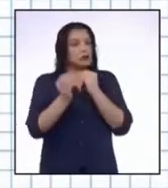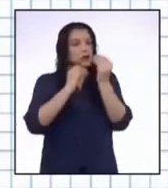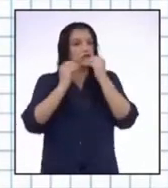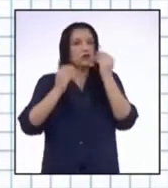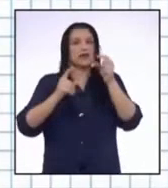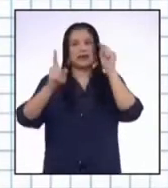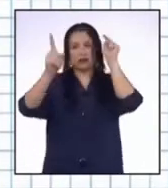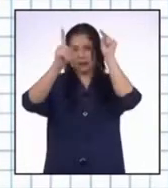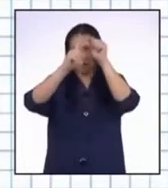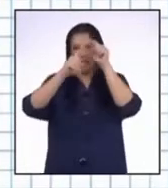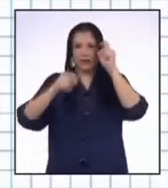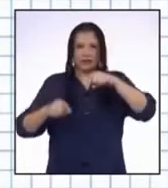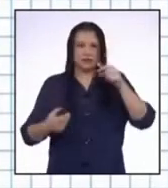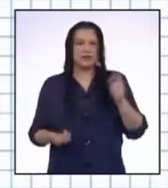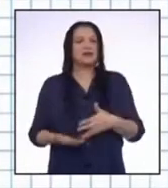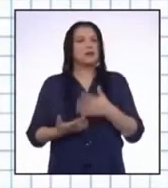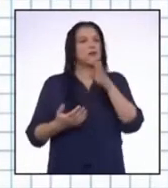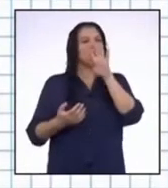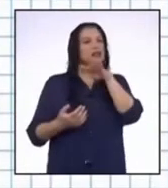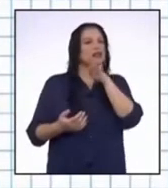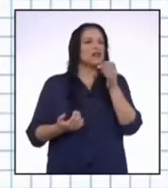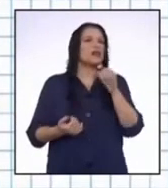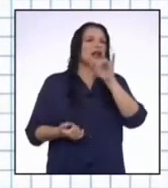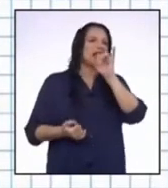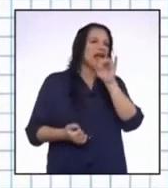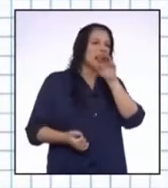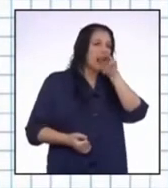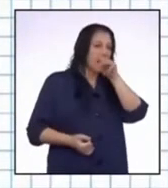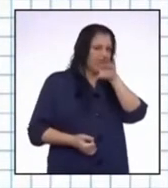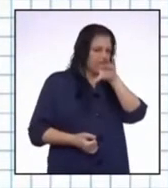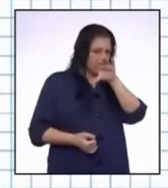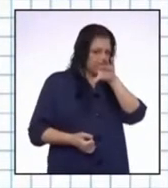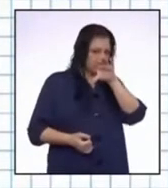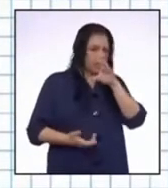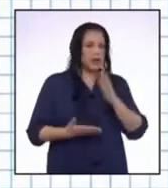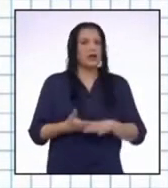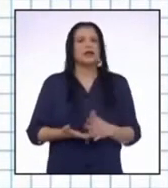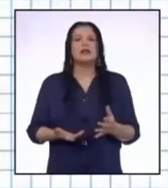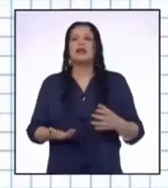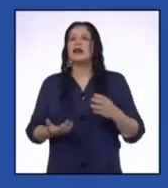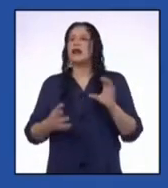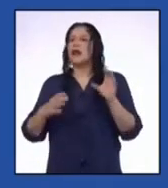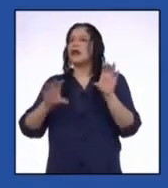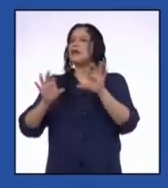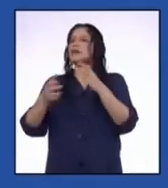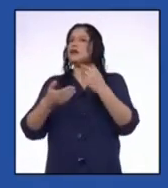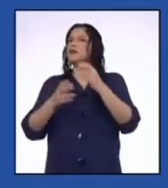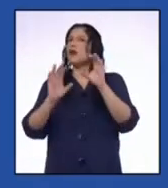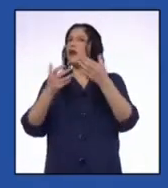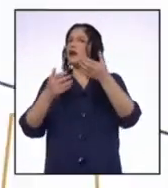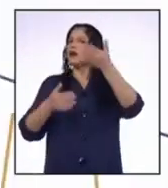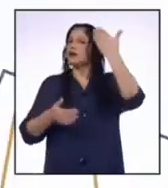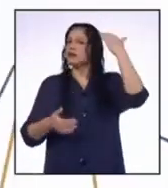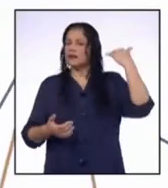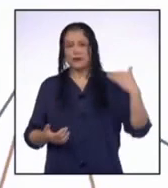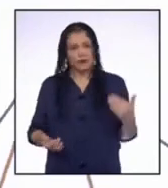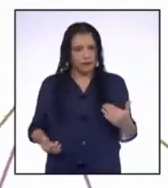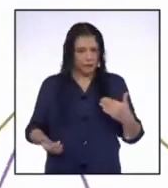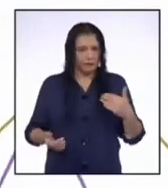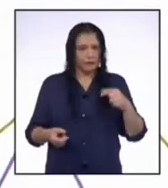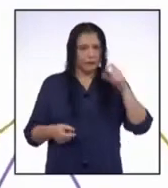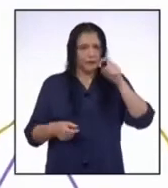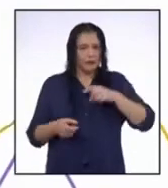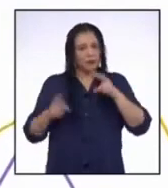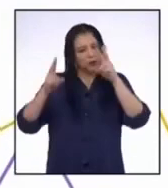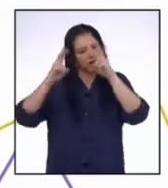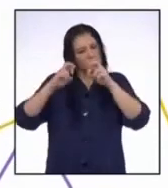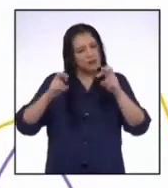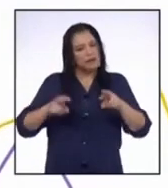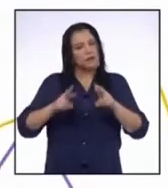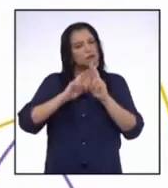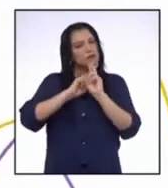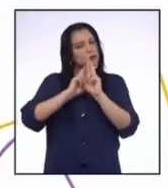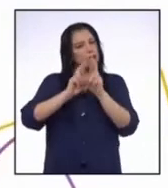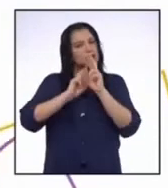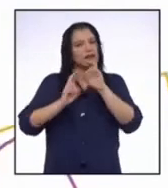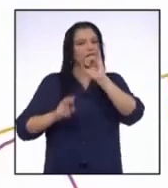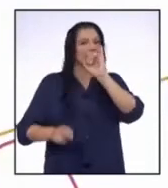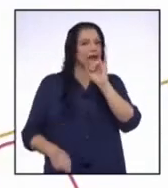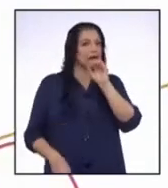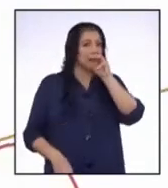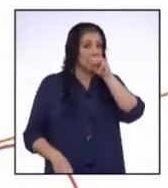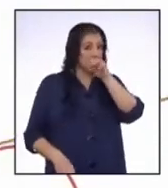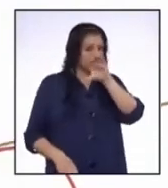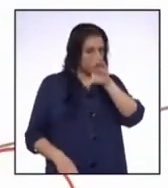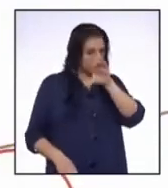necesitamos la tabla sobre el IMC que elaboraron en el programa anterior. Debemos analizar los resultados del